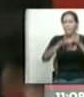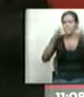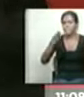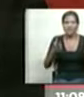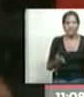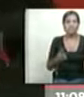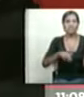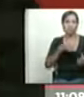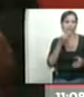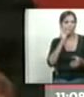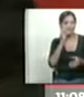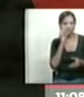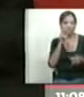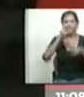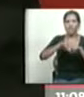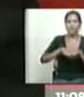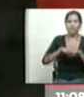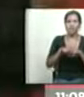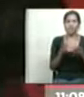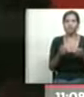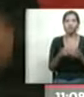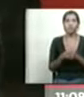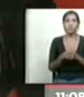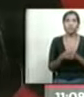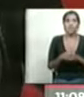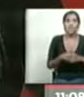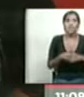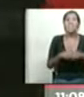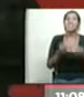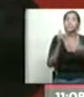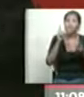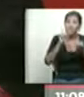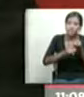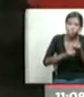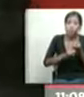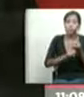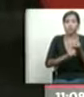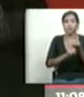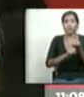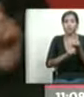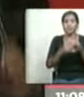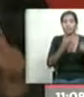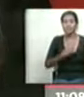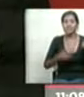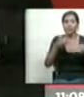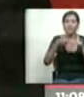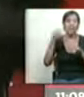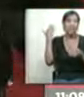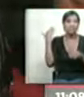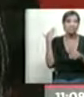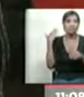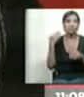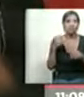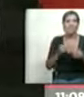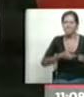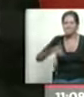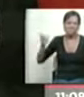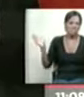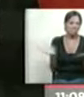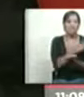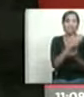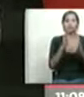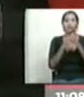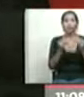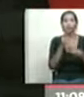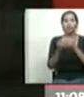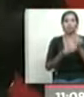podía tomar café, la gente se tomaba sus birras. Y fue la esposa de Rafael Ramírez quien mandó a quitar todo lo que se había colocado